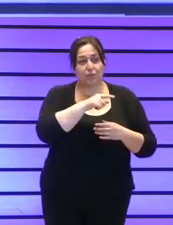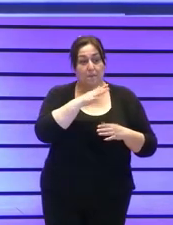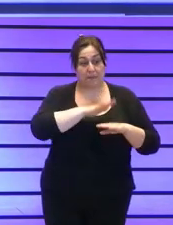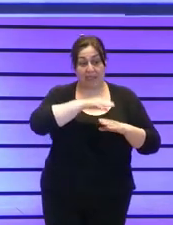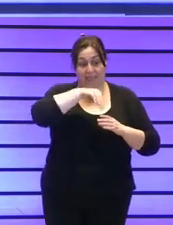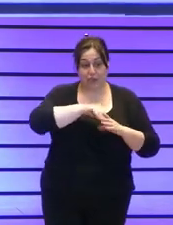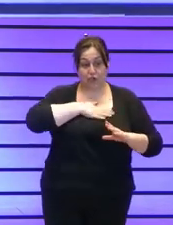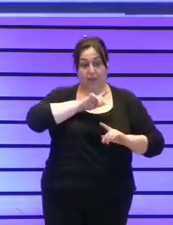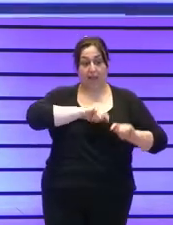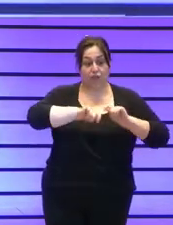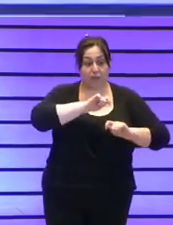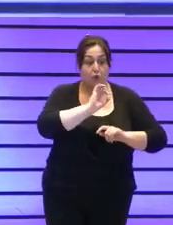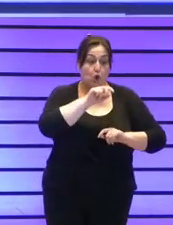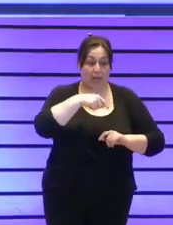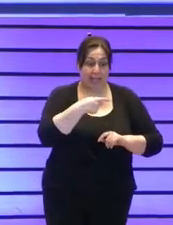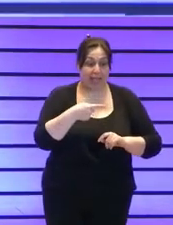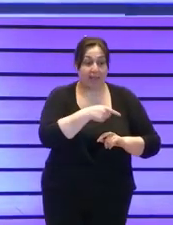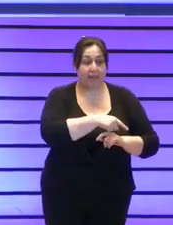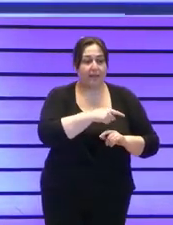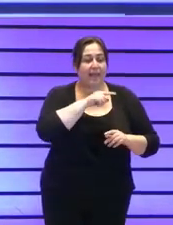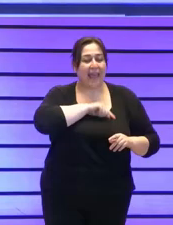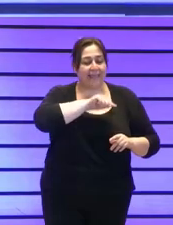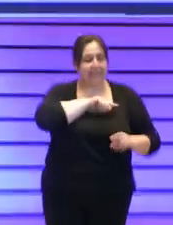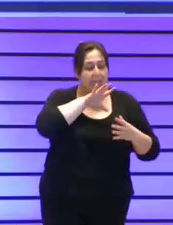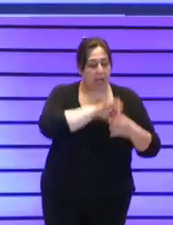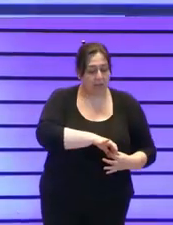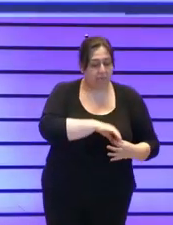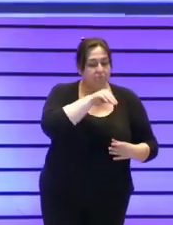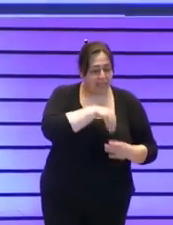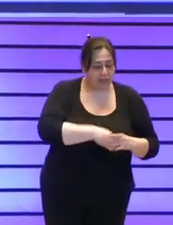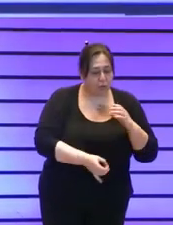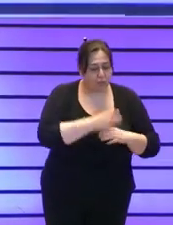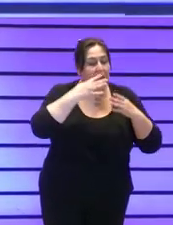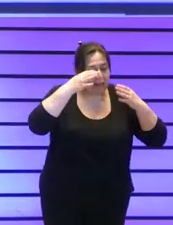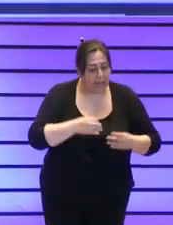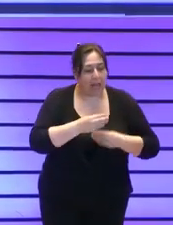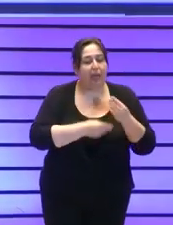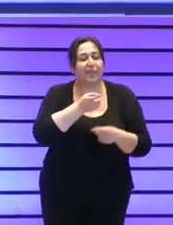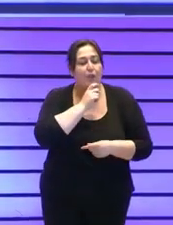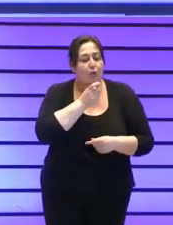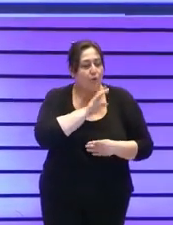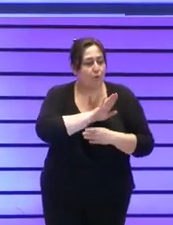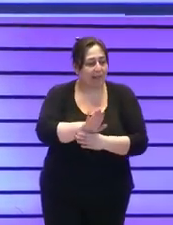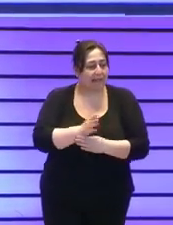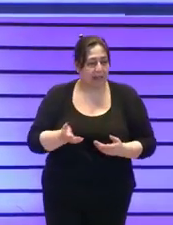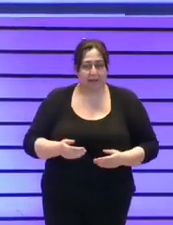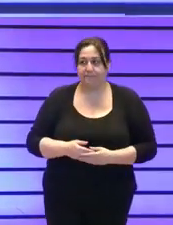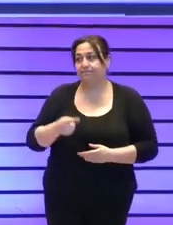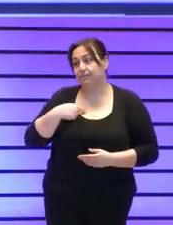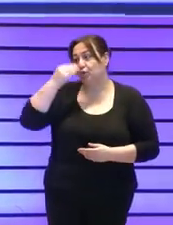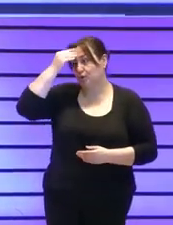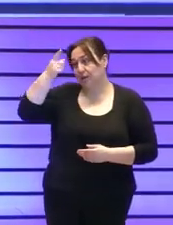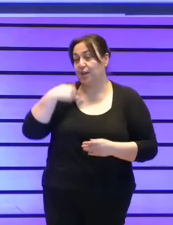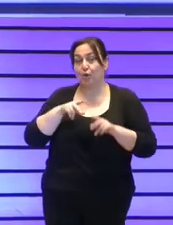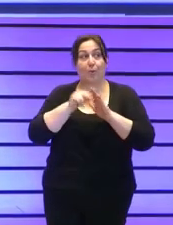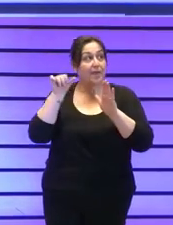nuestras organizaciones, en las ONG, la ética organizacional? Bueno, yo creo que lo decía en el vídeo,